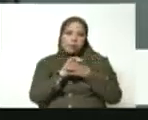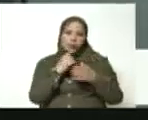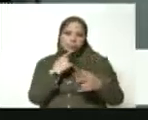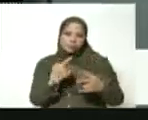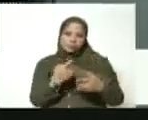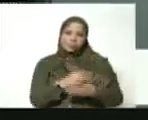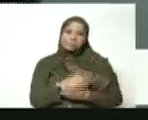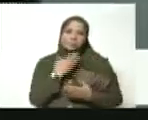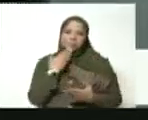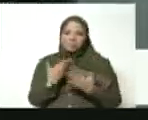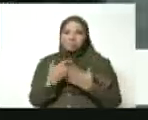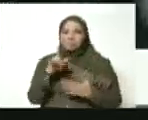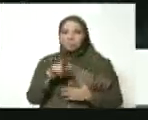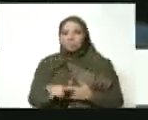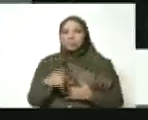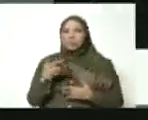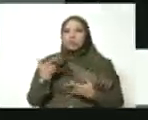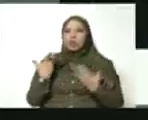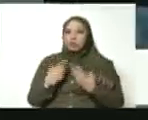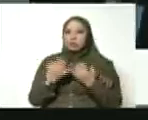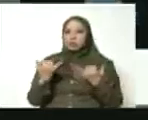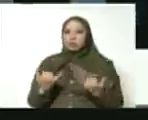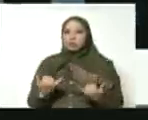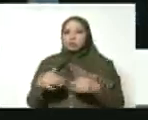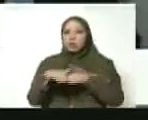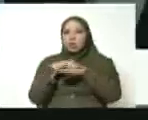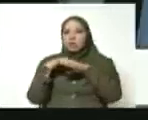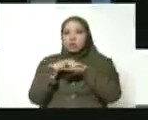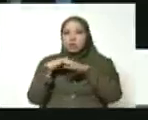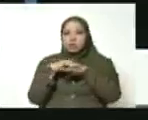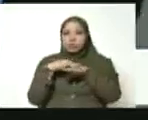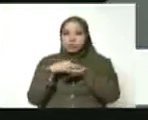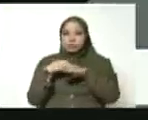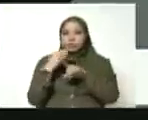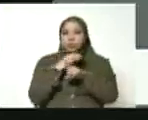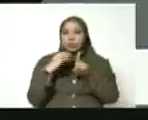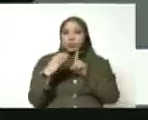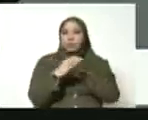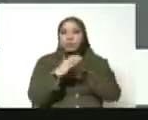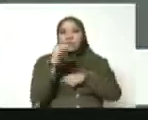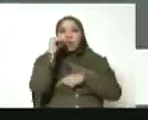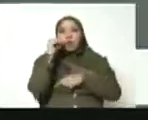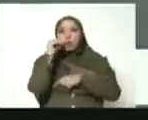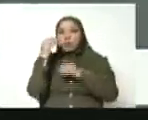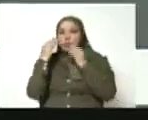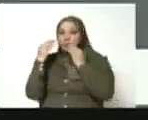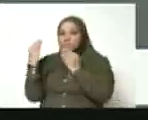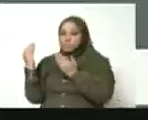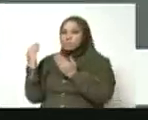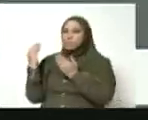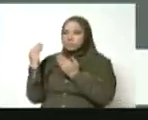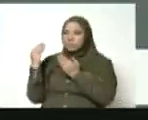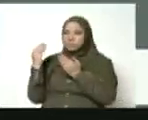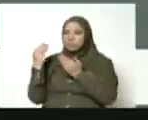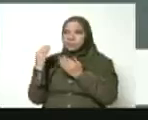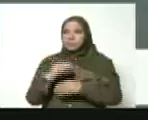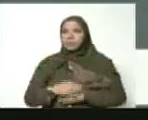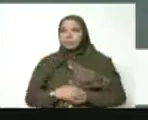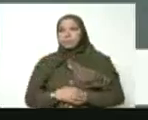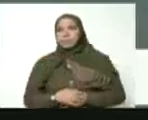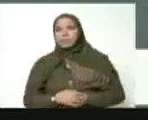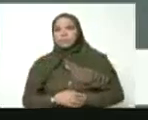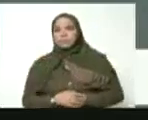Bien, muchísimas gracias también. Vamos a conversar con el ministro para la Cultura, Ernesto Villegas. Recientemente se ha